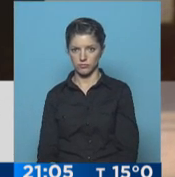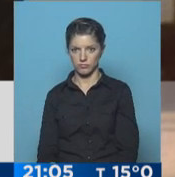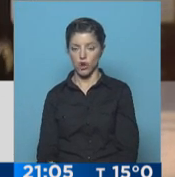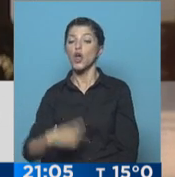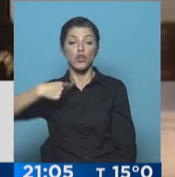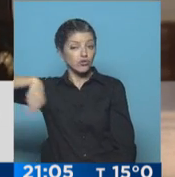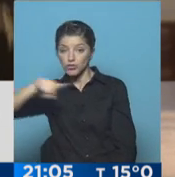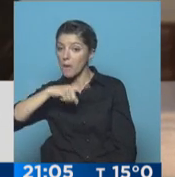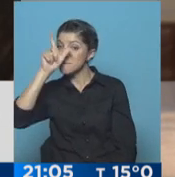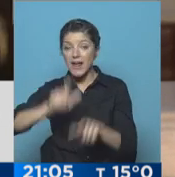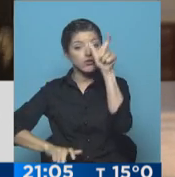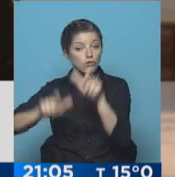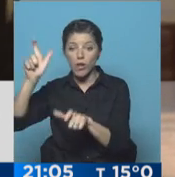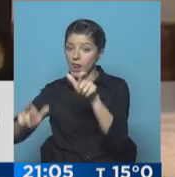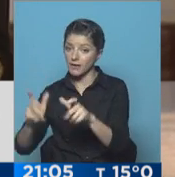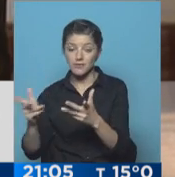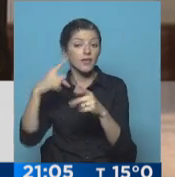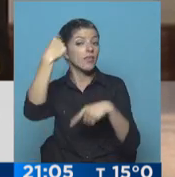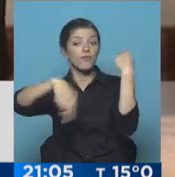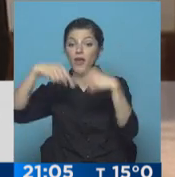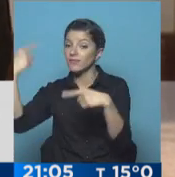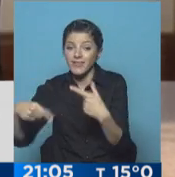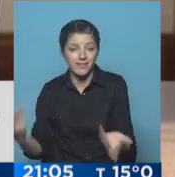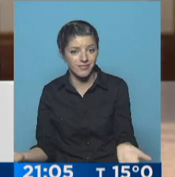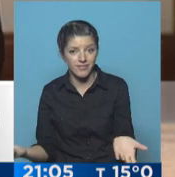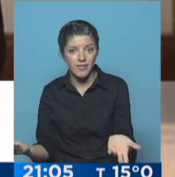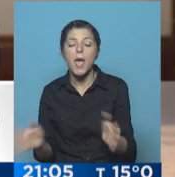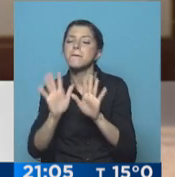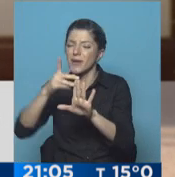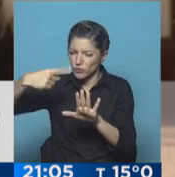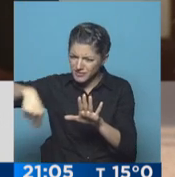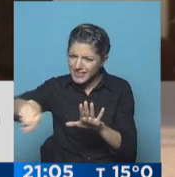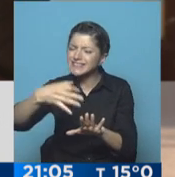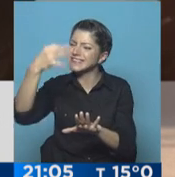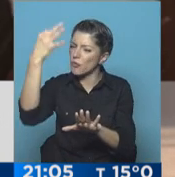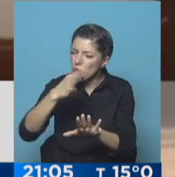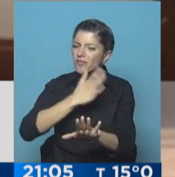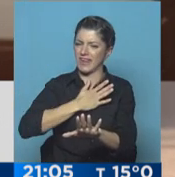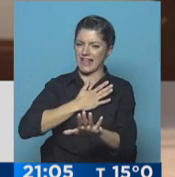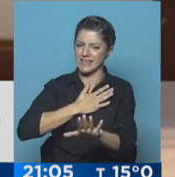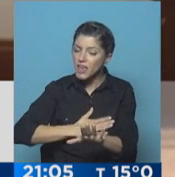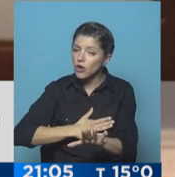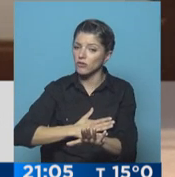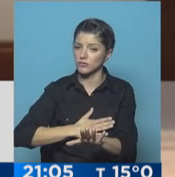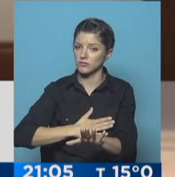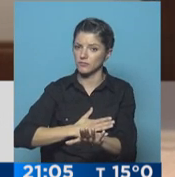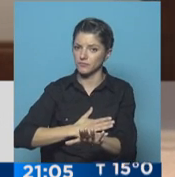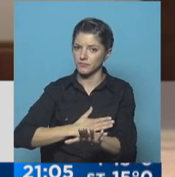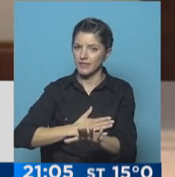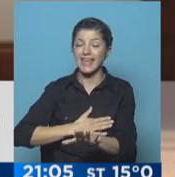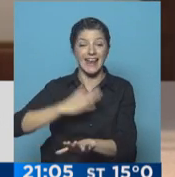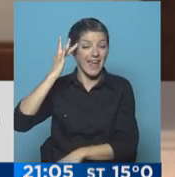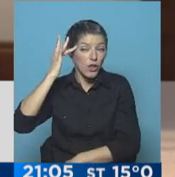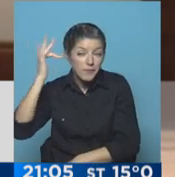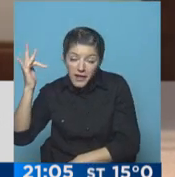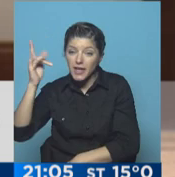Somos personas y somos distintos, pero tengan la certeza absoluta de que las ideas